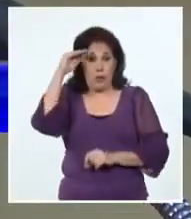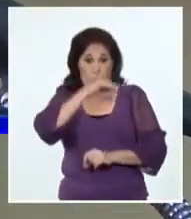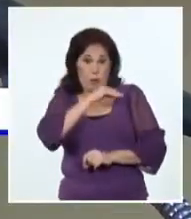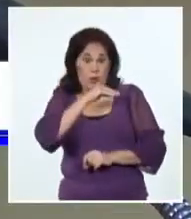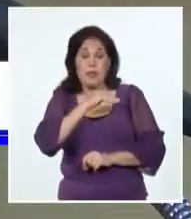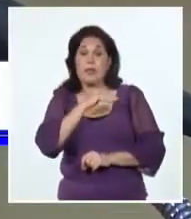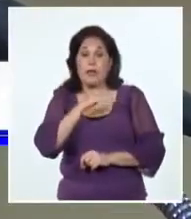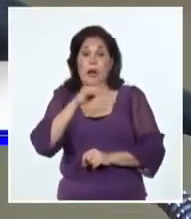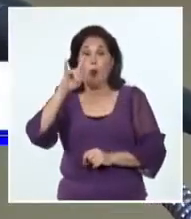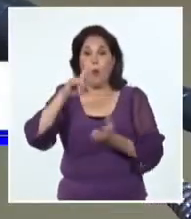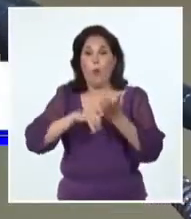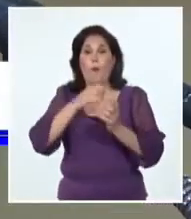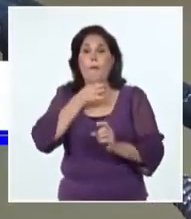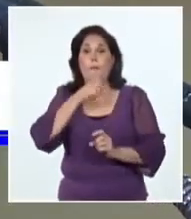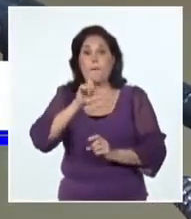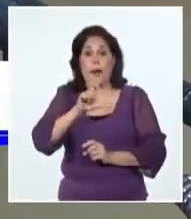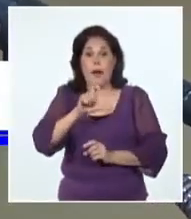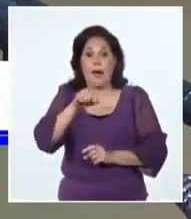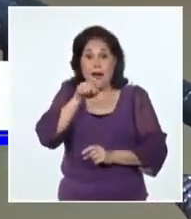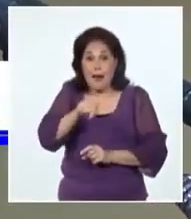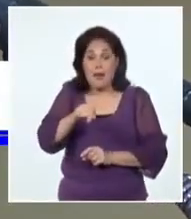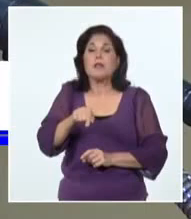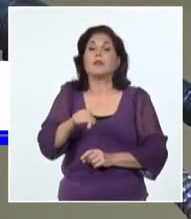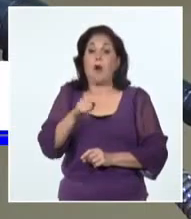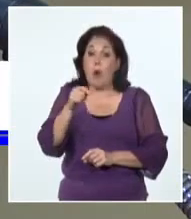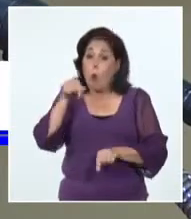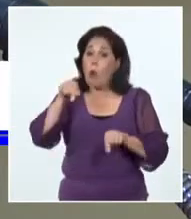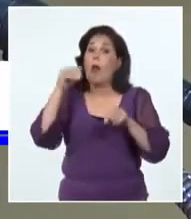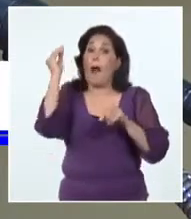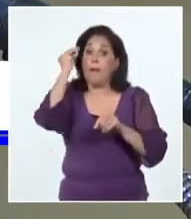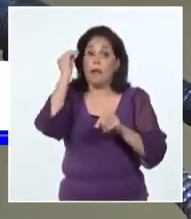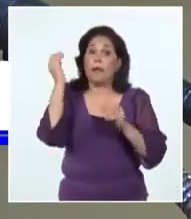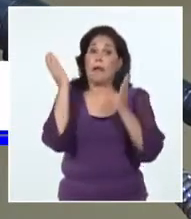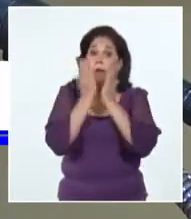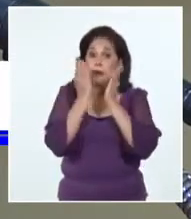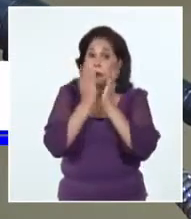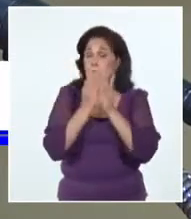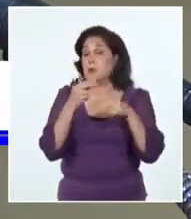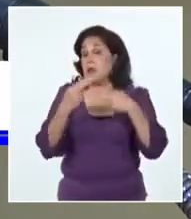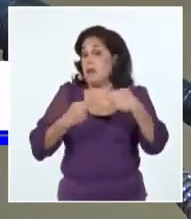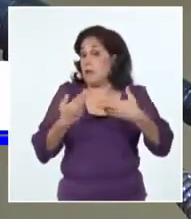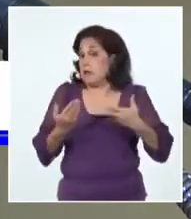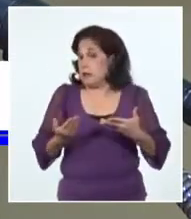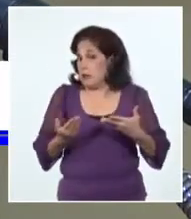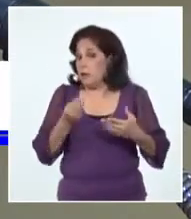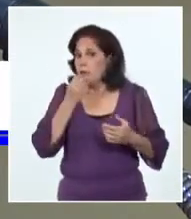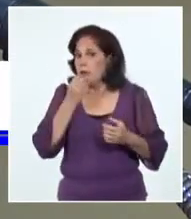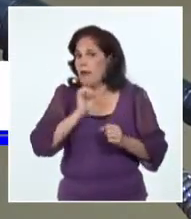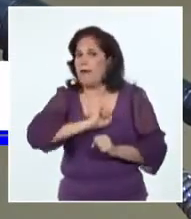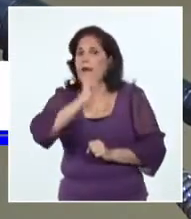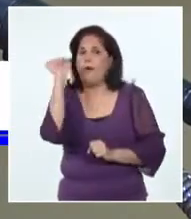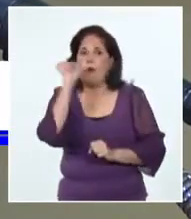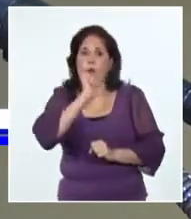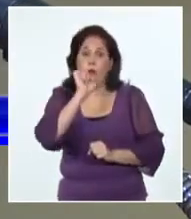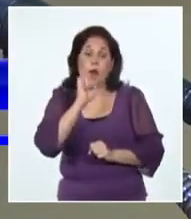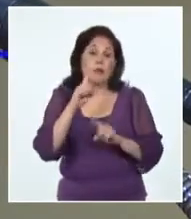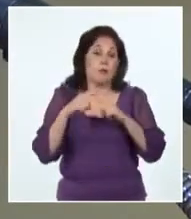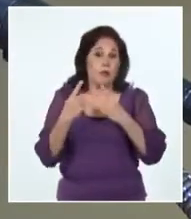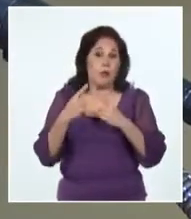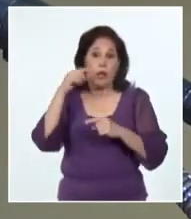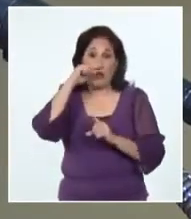través de la UPEC, nos ha puesto en función de estudiar, de aprender qué cosas podemos hacer y cuánto novedoso, porque